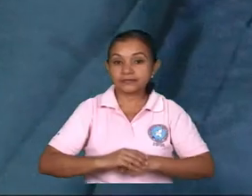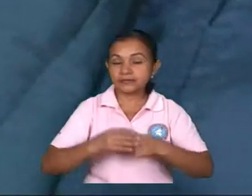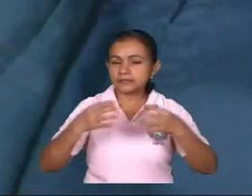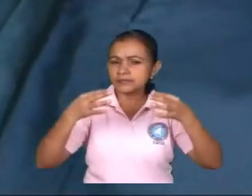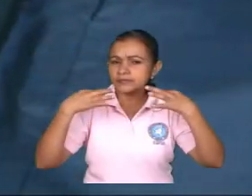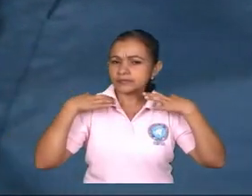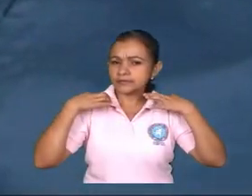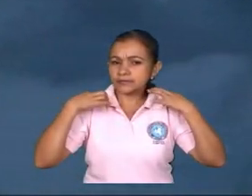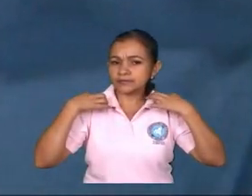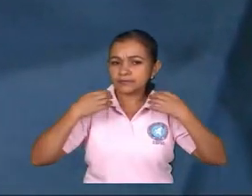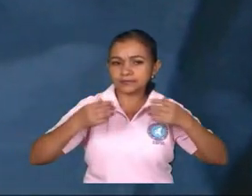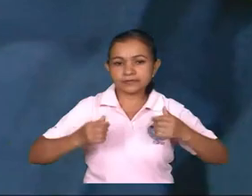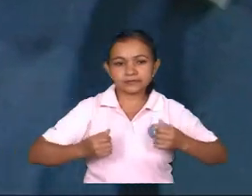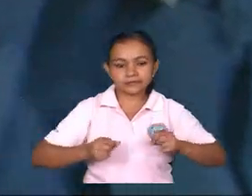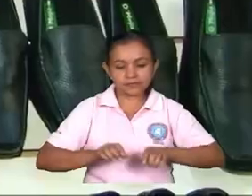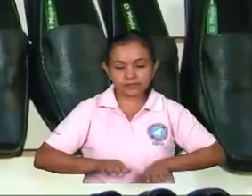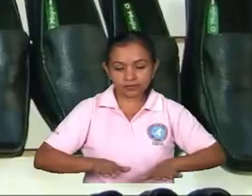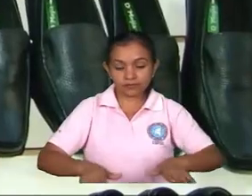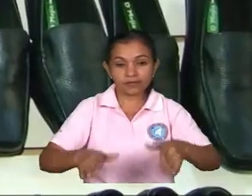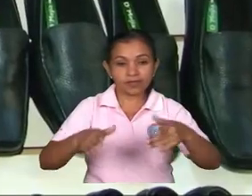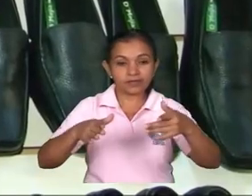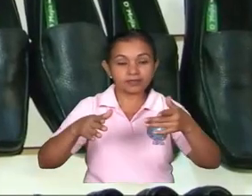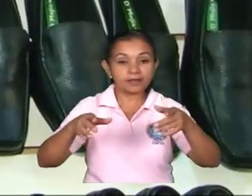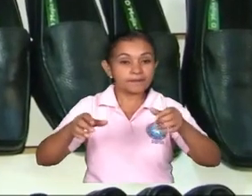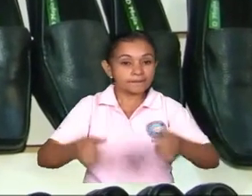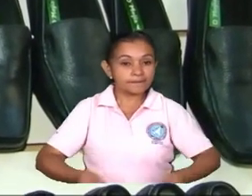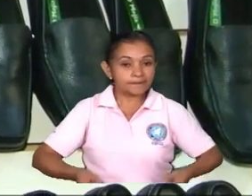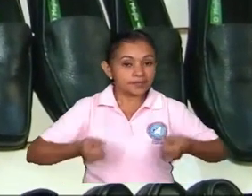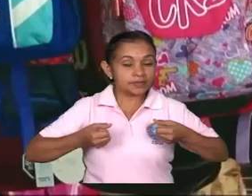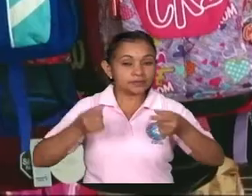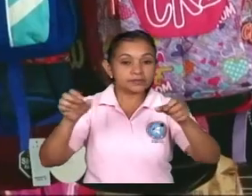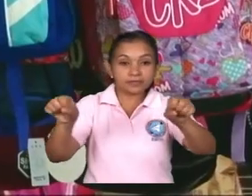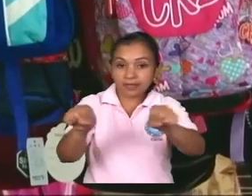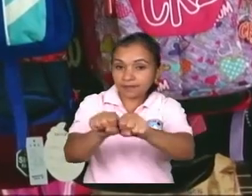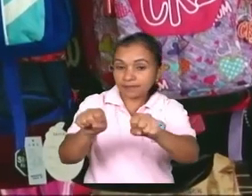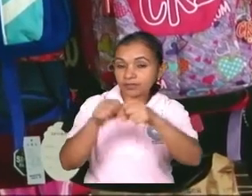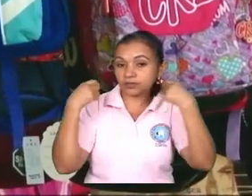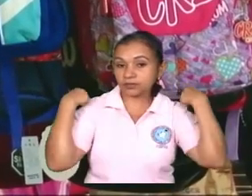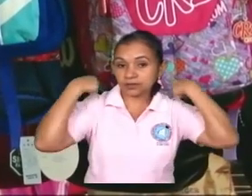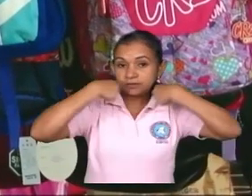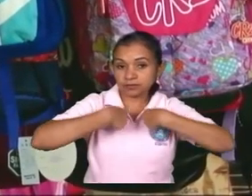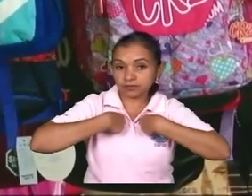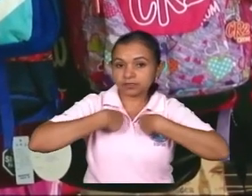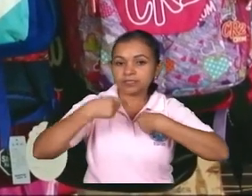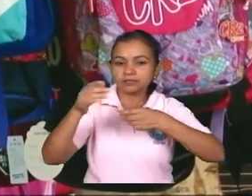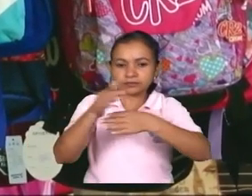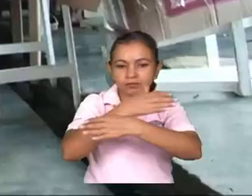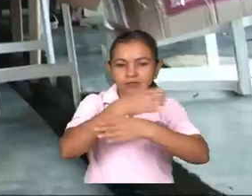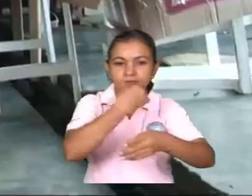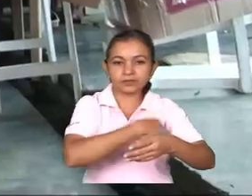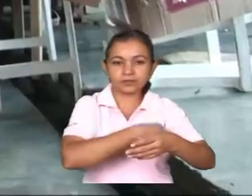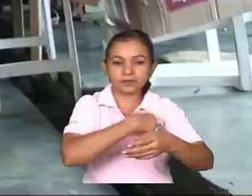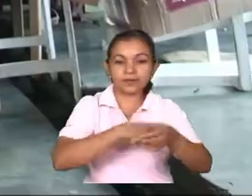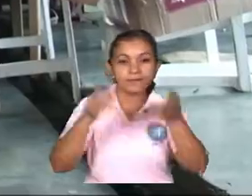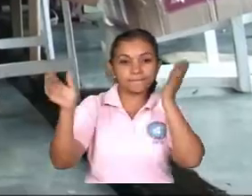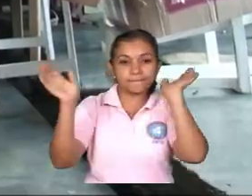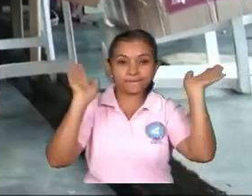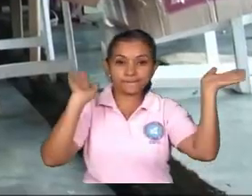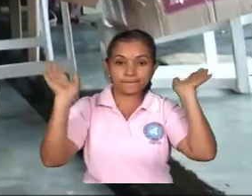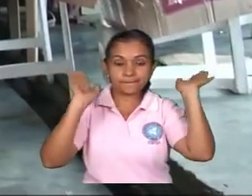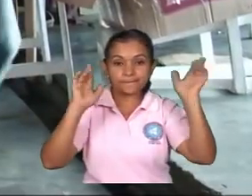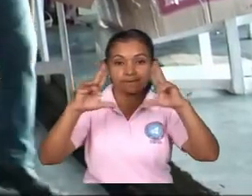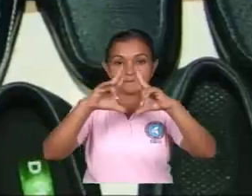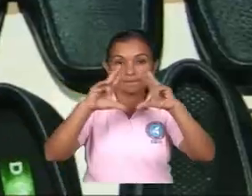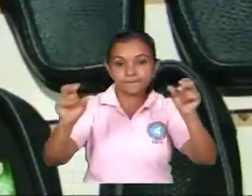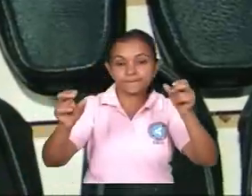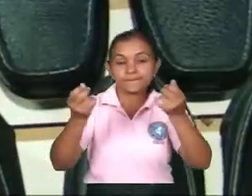Camisas, faldas, pantalones, mochilas y zapatos son parte de los artículos escolares que abarrotan los mercados de la capital. El dinamismo